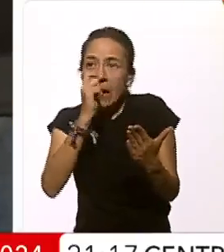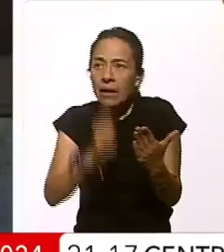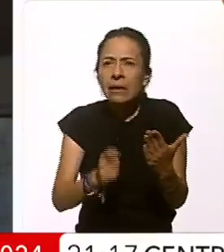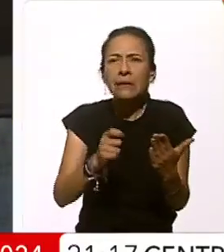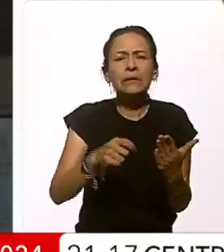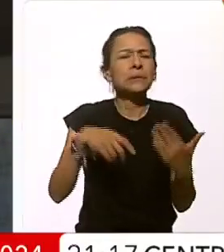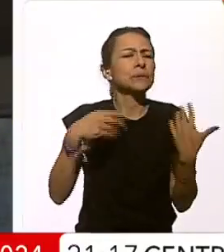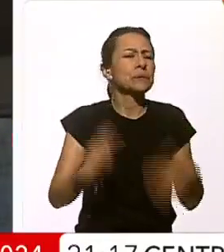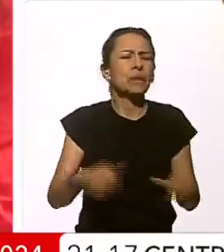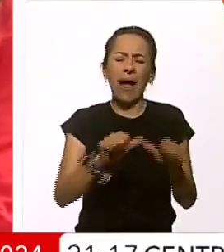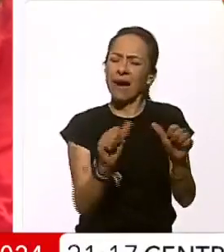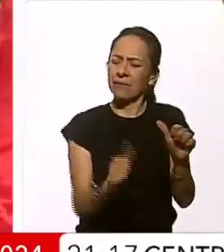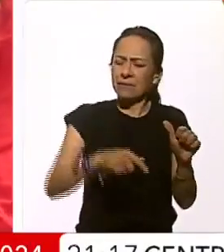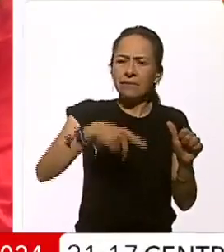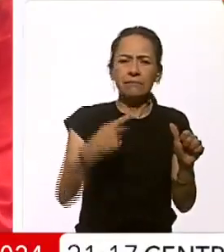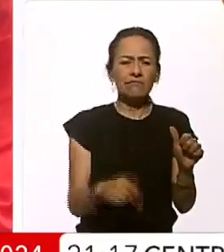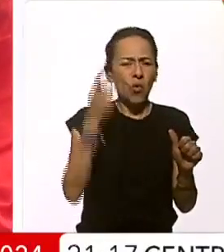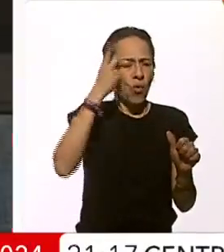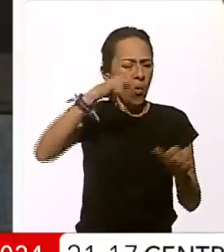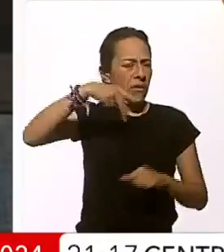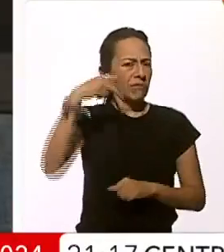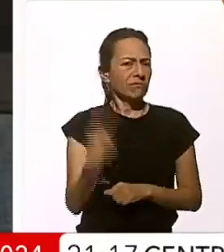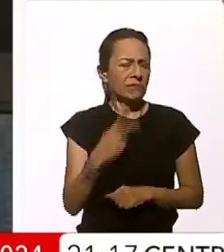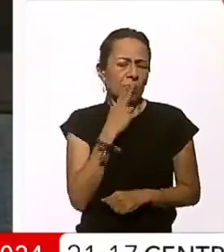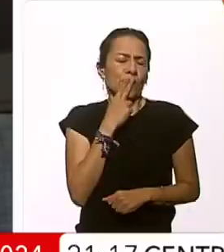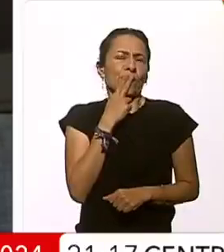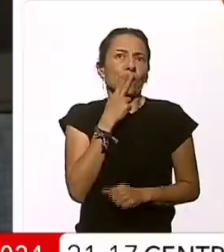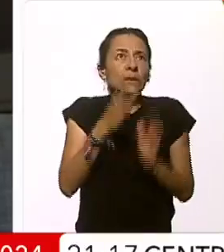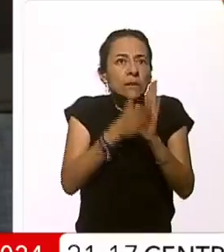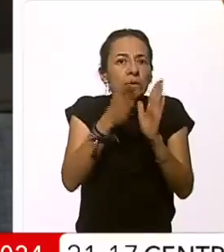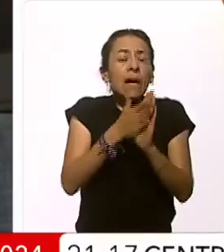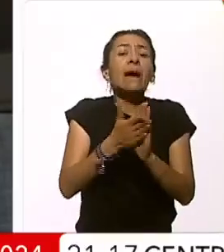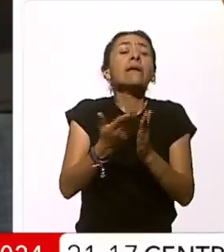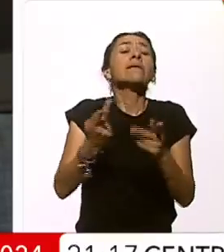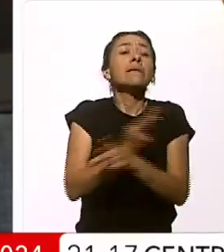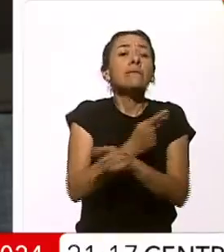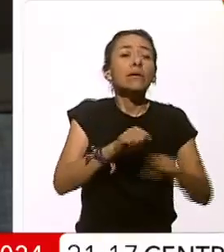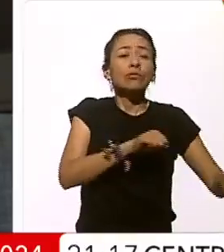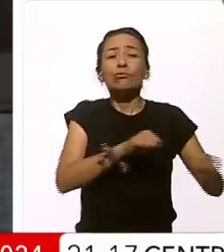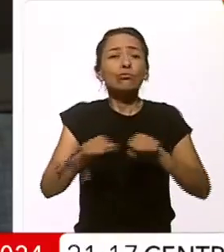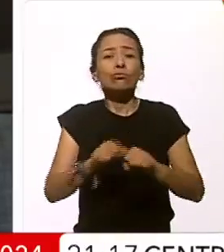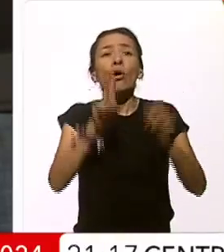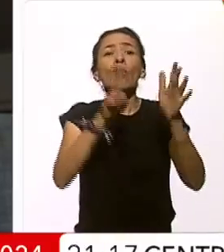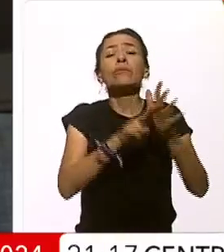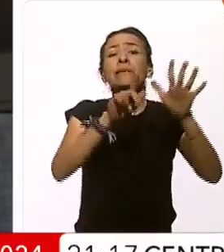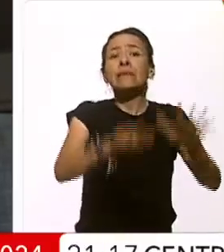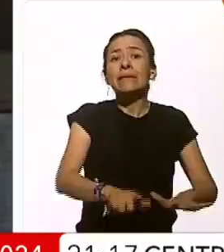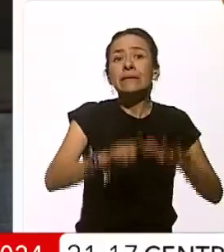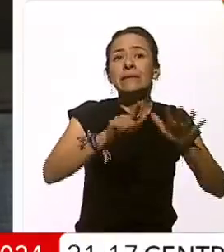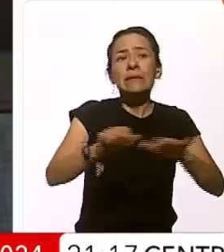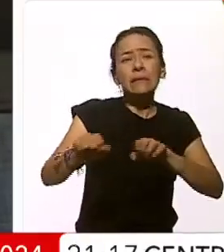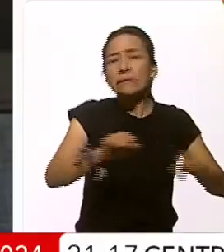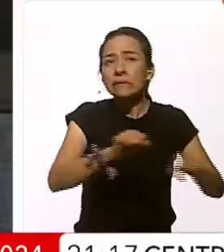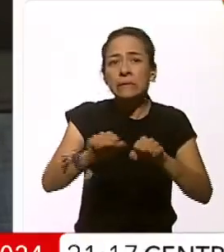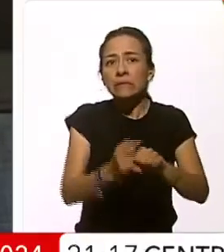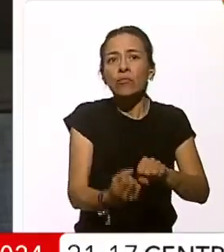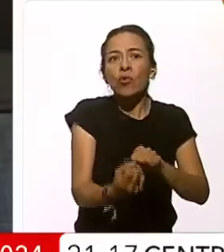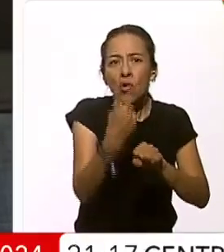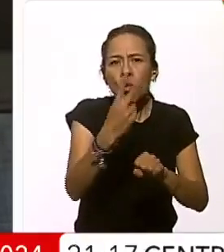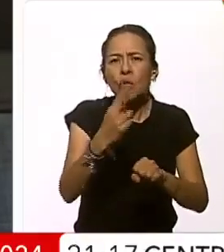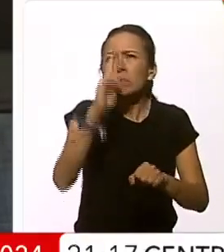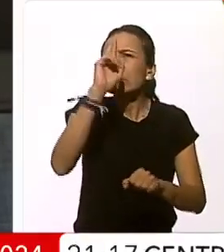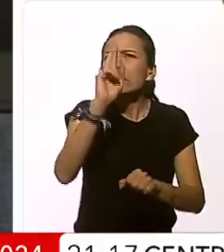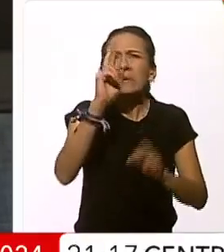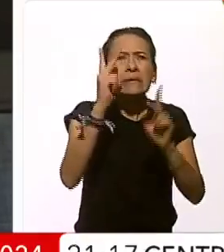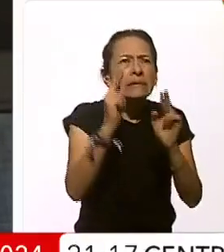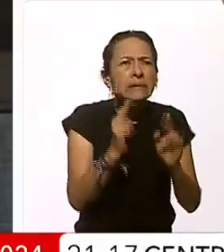patrimonio artístico de México, que 2 sismos en 2017 dañaron de una manera importante. En su momento se dijo